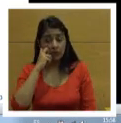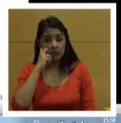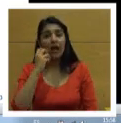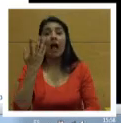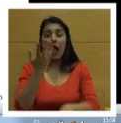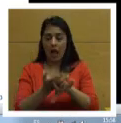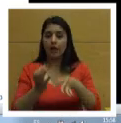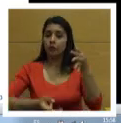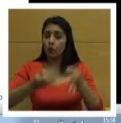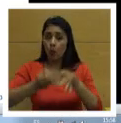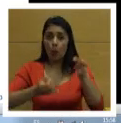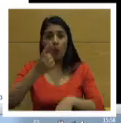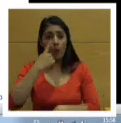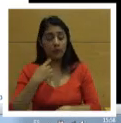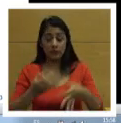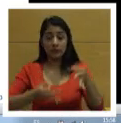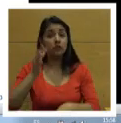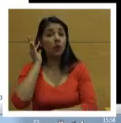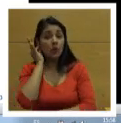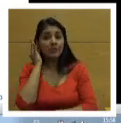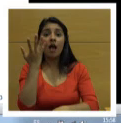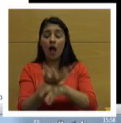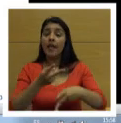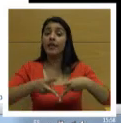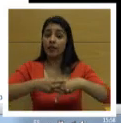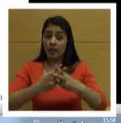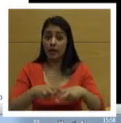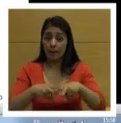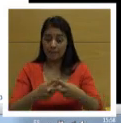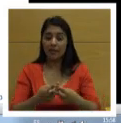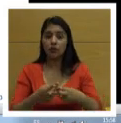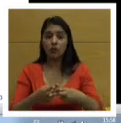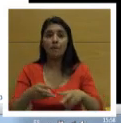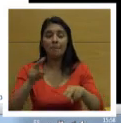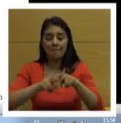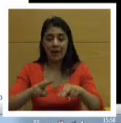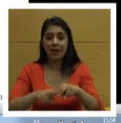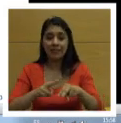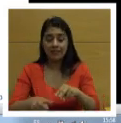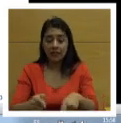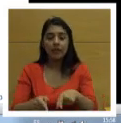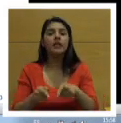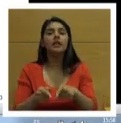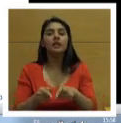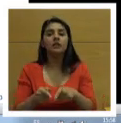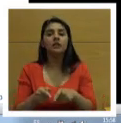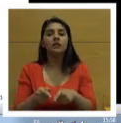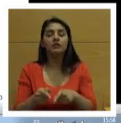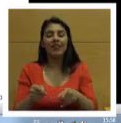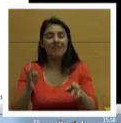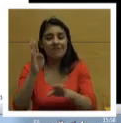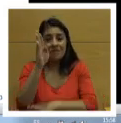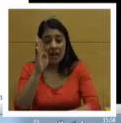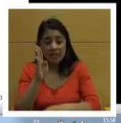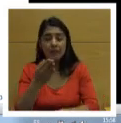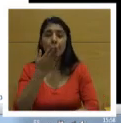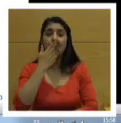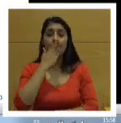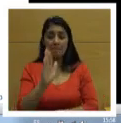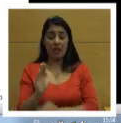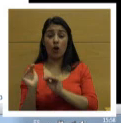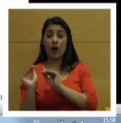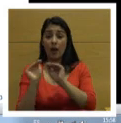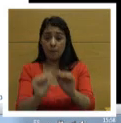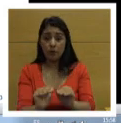juezas y jueces las herramientas de argumentación jurídica a través de las cuales se fundamenten con mejor respaldo